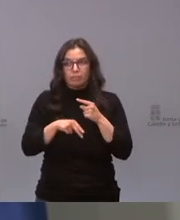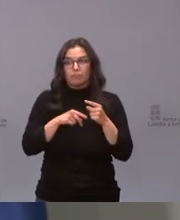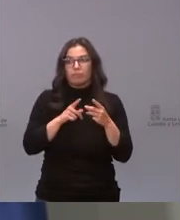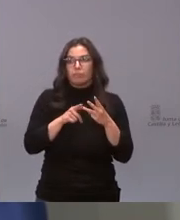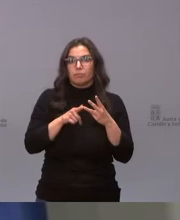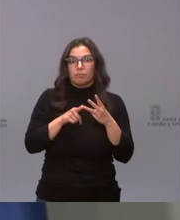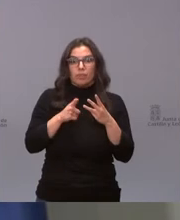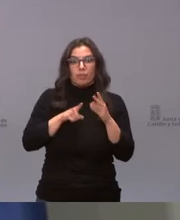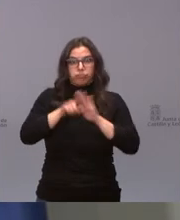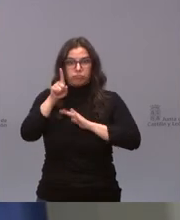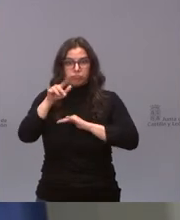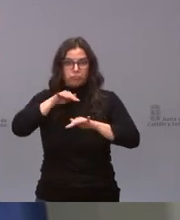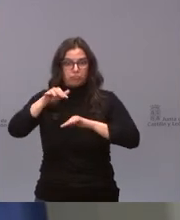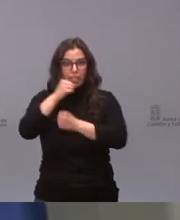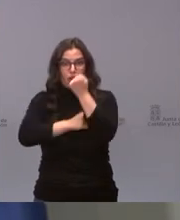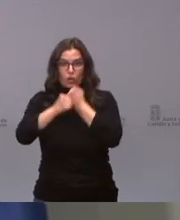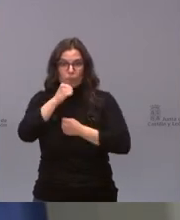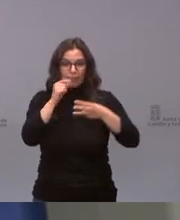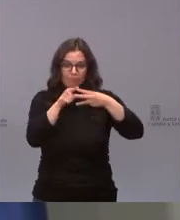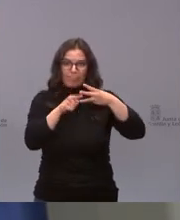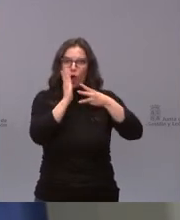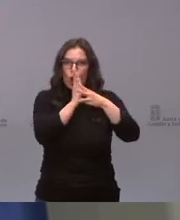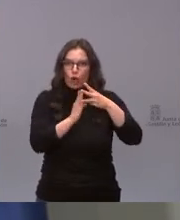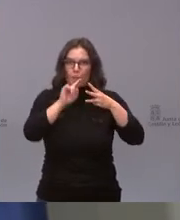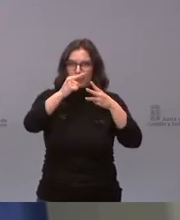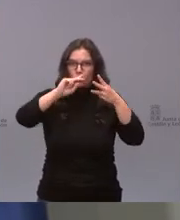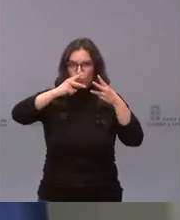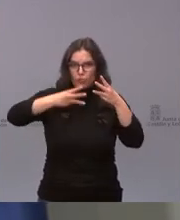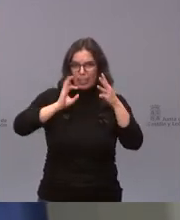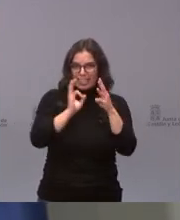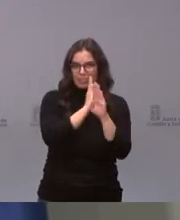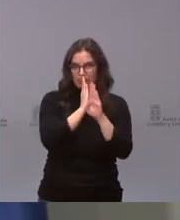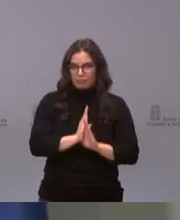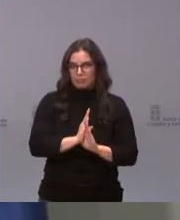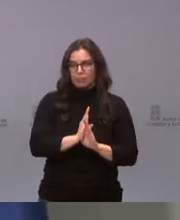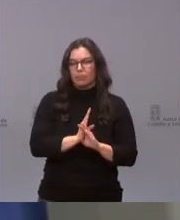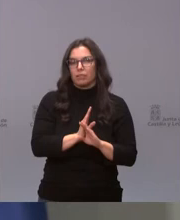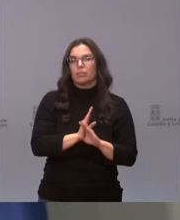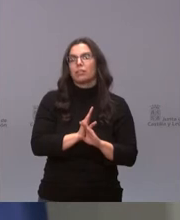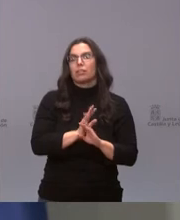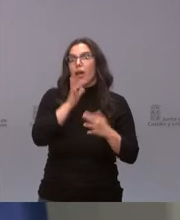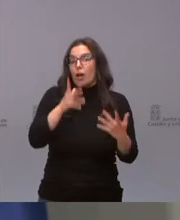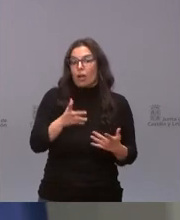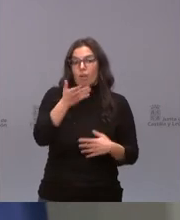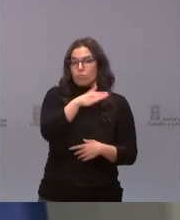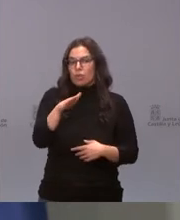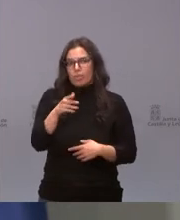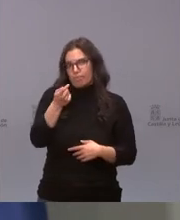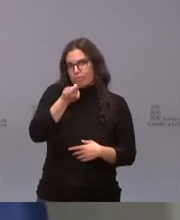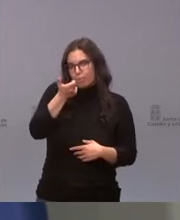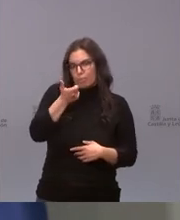y reactivar la economía, y todo ello por este orden. En este momento, ¿qué tenemos? Tenemos una letalidad muy baja, tenemos